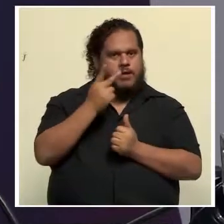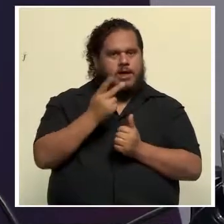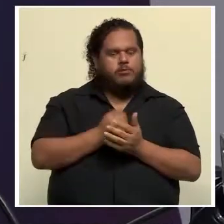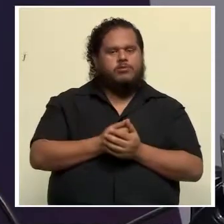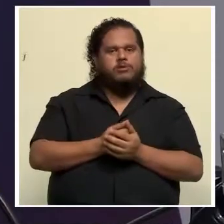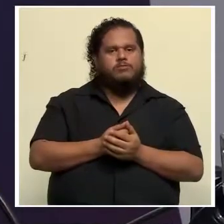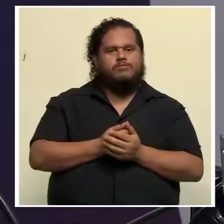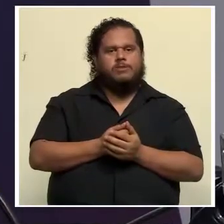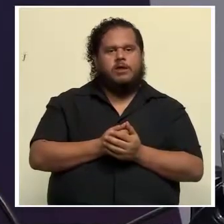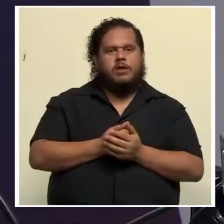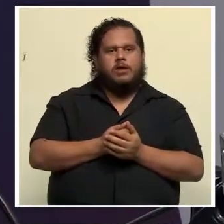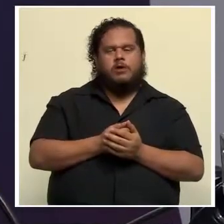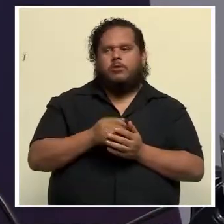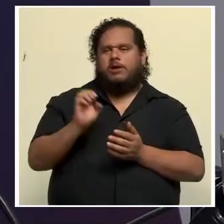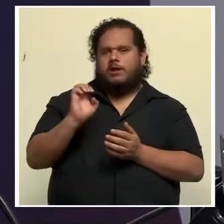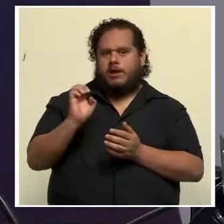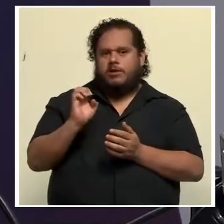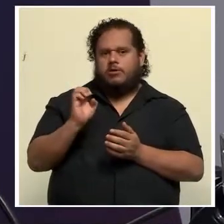con